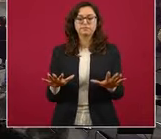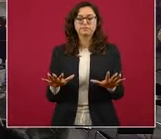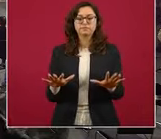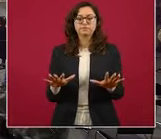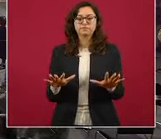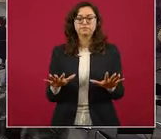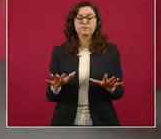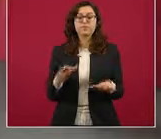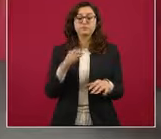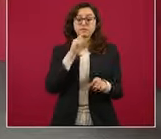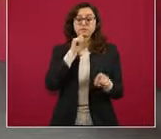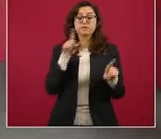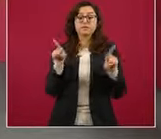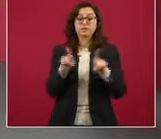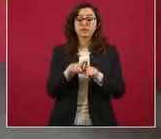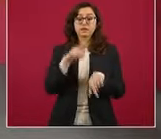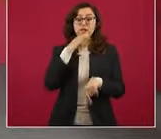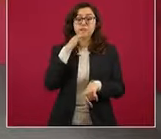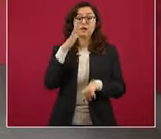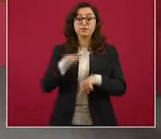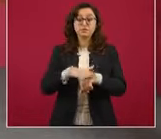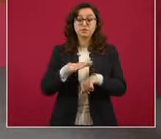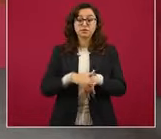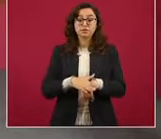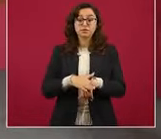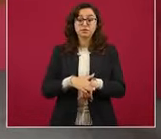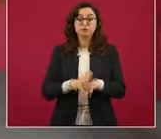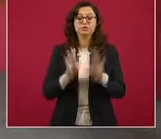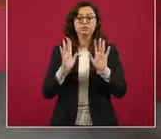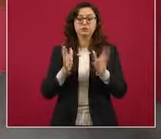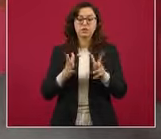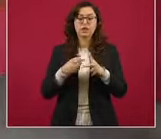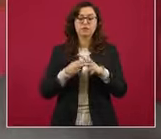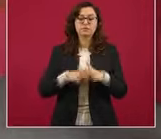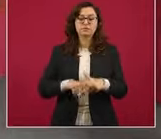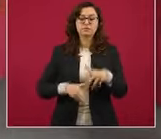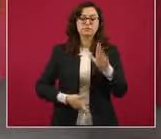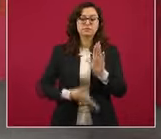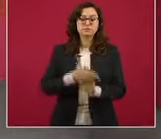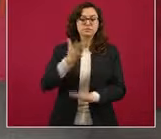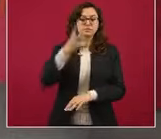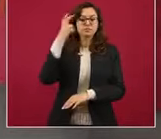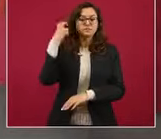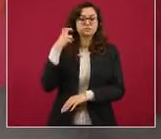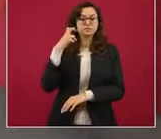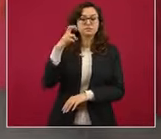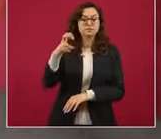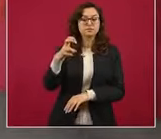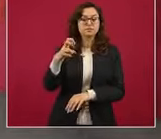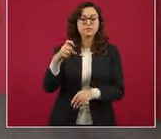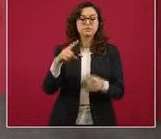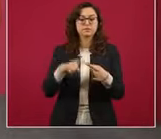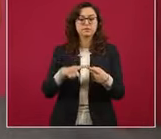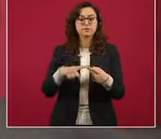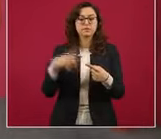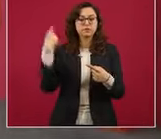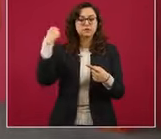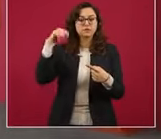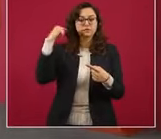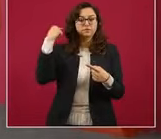doy a conocer que vamos a iniciar una gira este fin de semana por los estados de